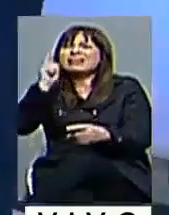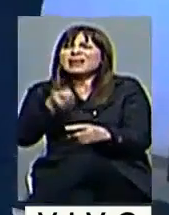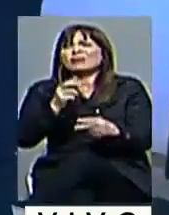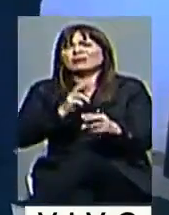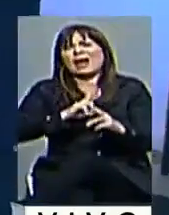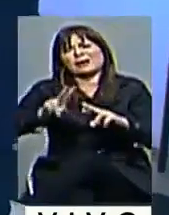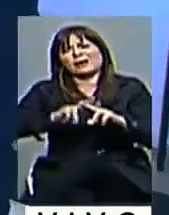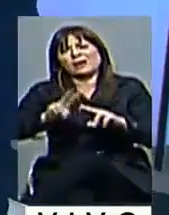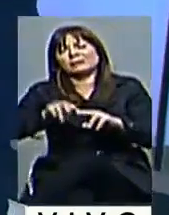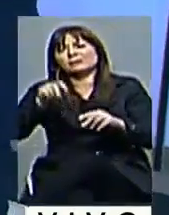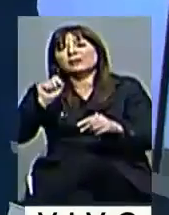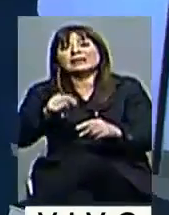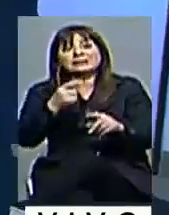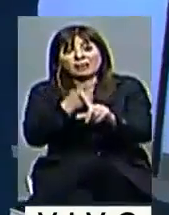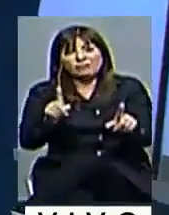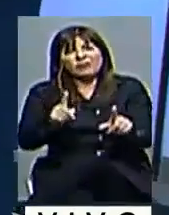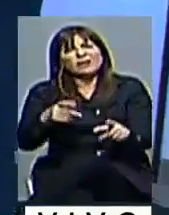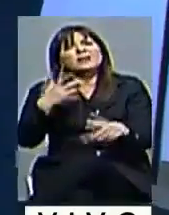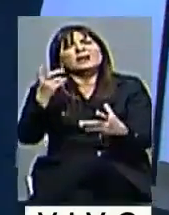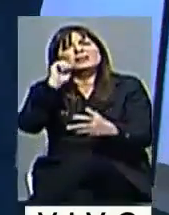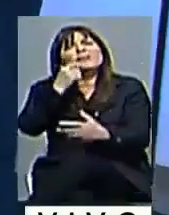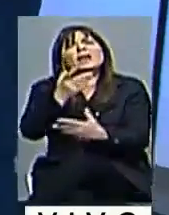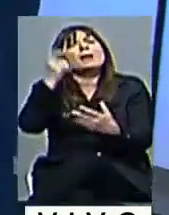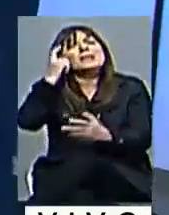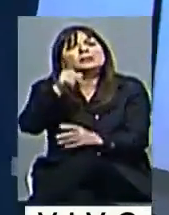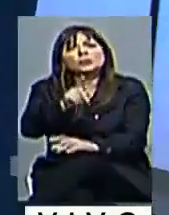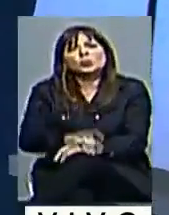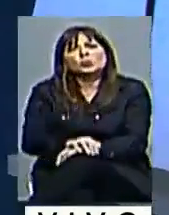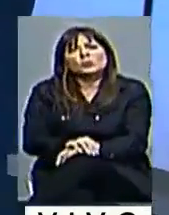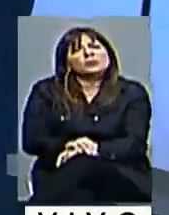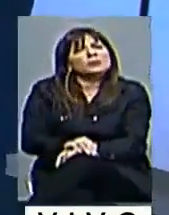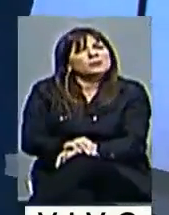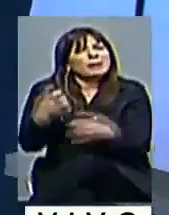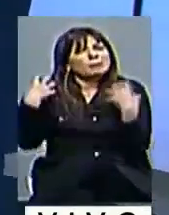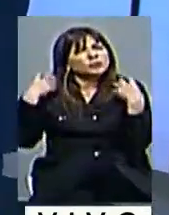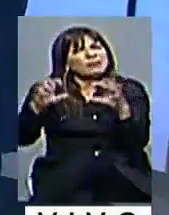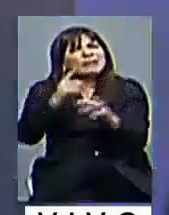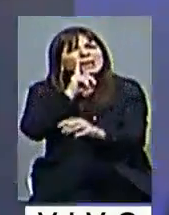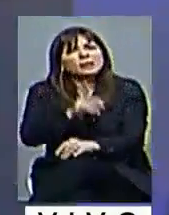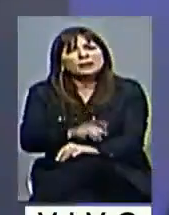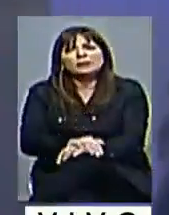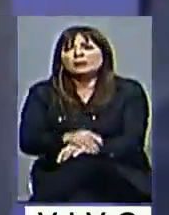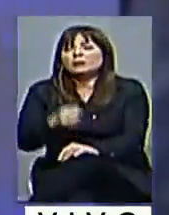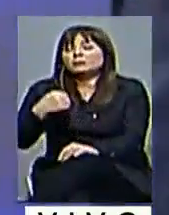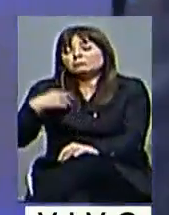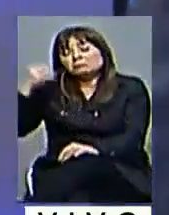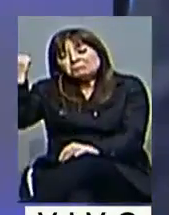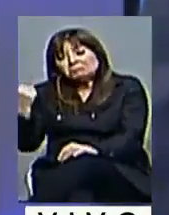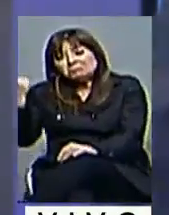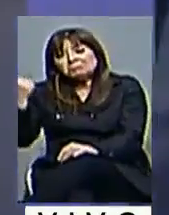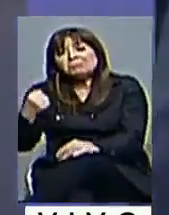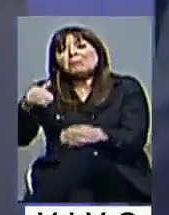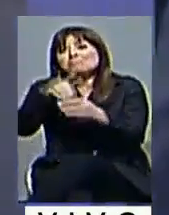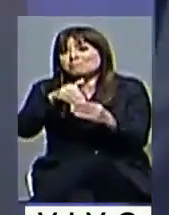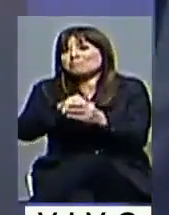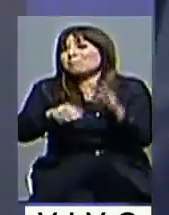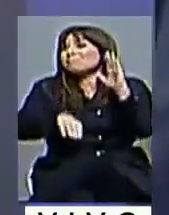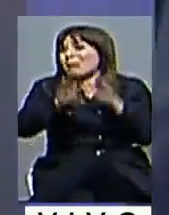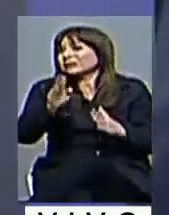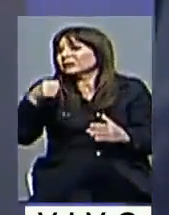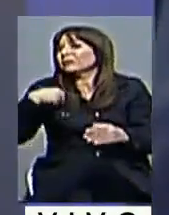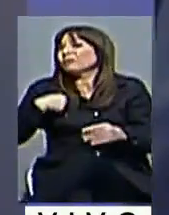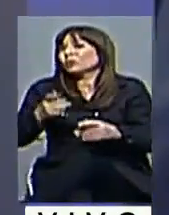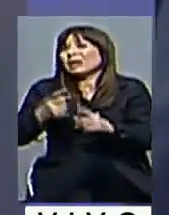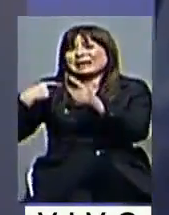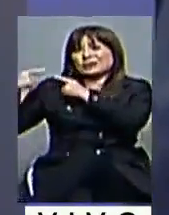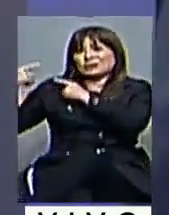Ahora, esta diferencia, ¿qué la atribuyes tú de alguna manera, Jorge? Hay que destacar que Piñera es el presidente más votado probablemente de la historia de